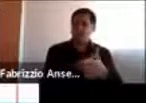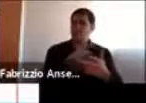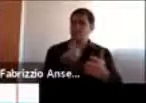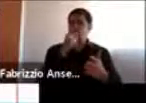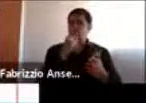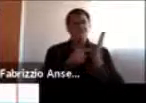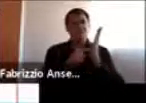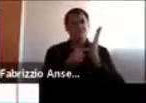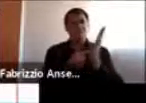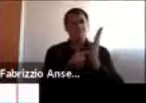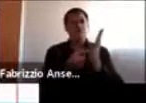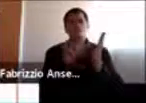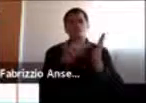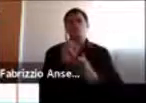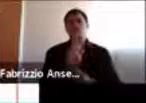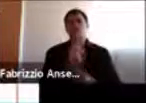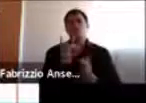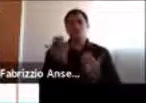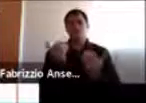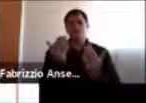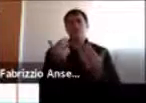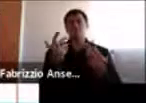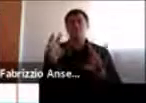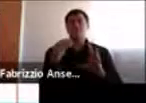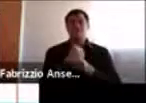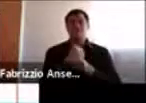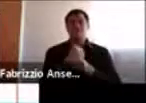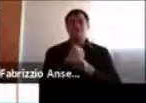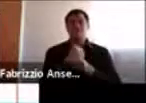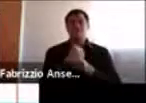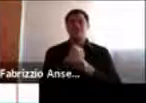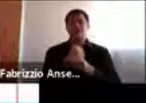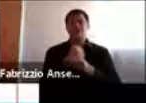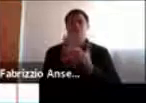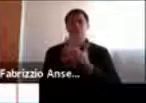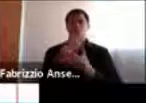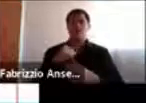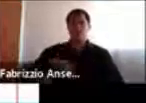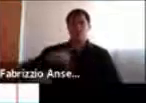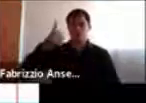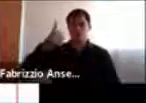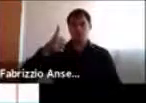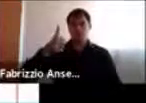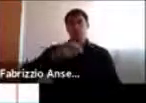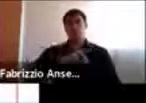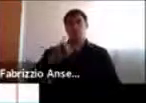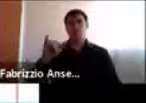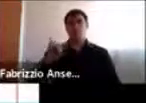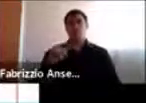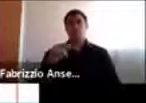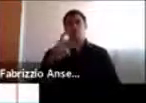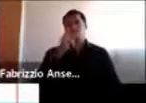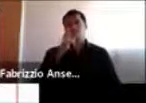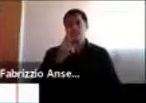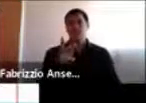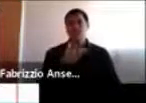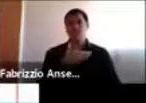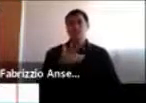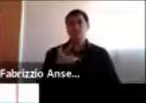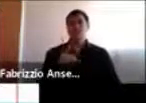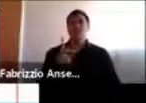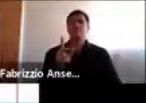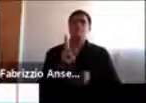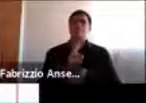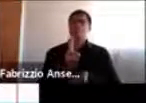era necesario se trabajó también en algunas escuelas con personas voluntarias y vieron que tanto los profesores como los que no eran